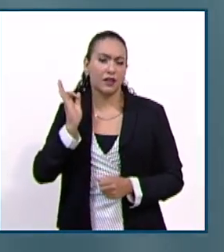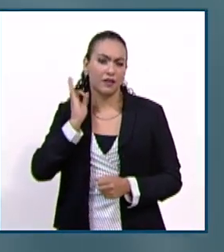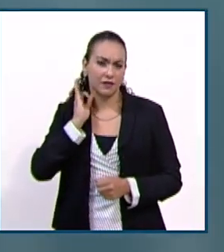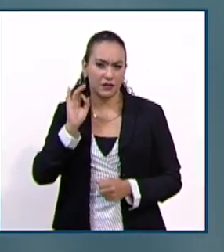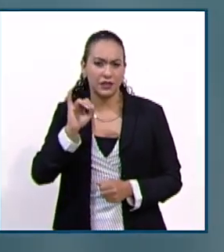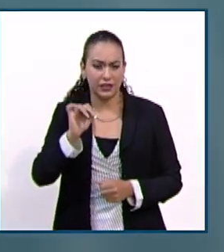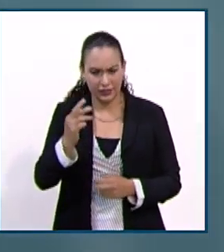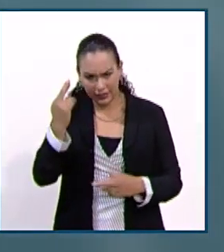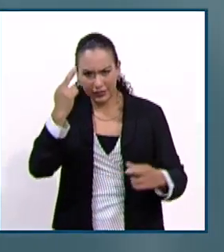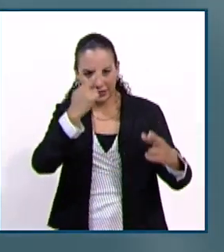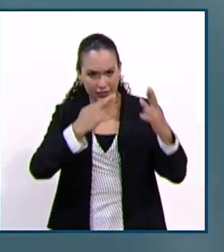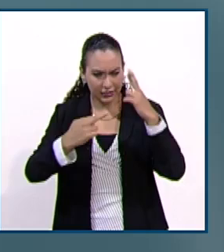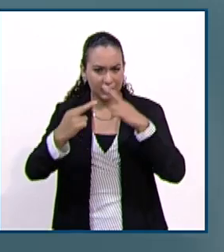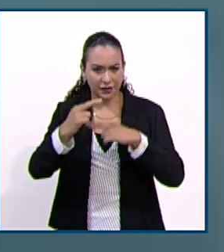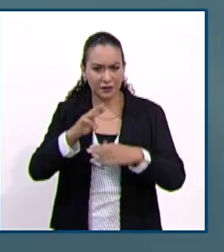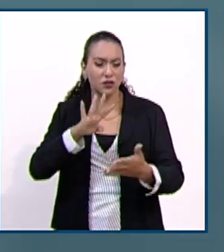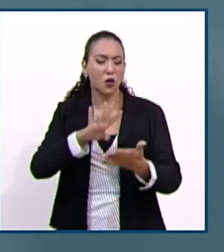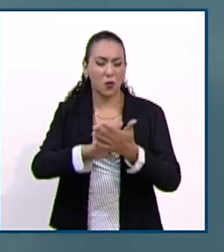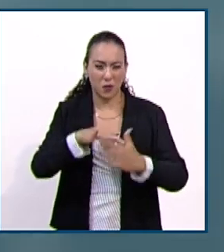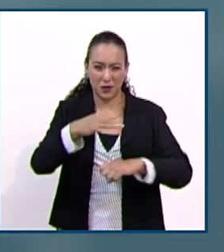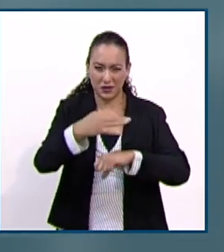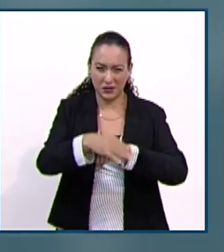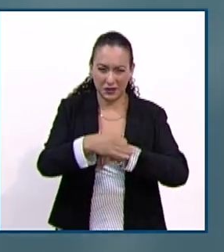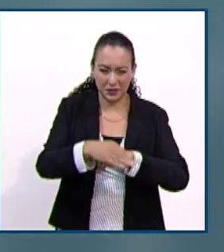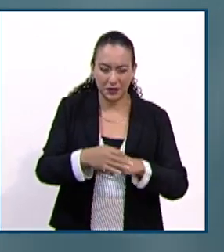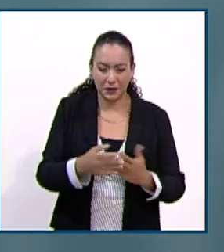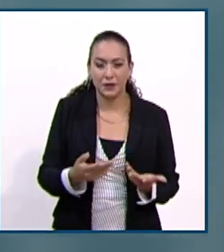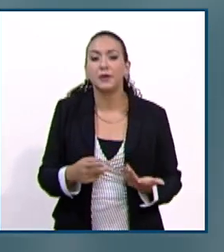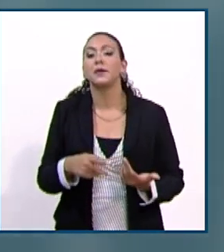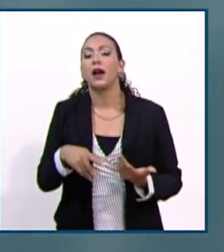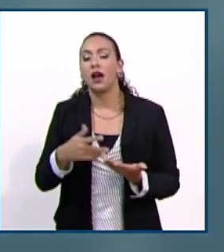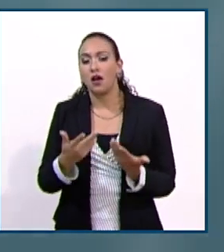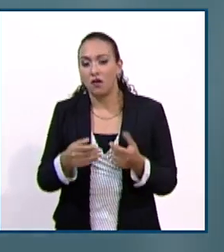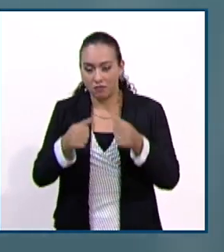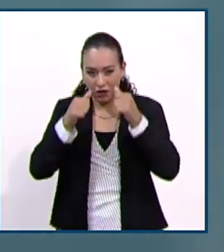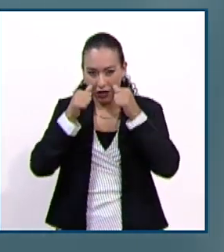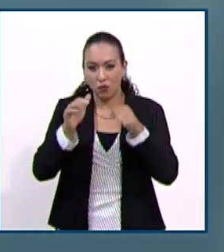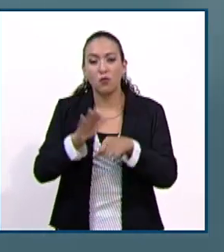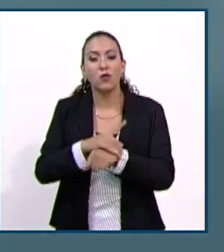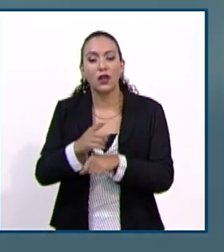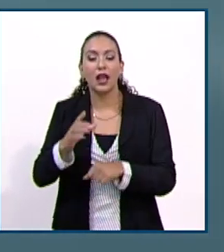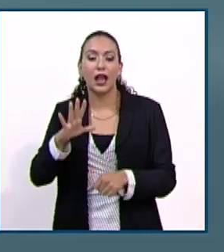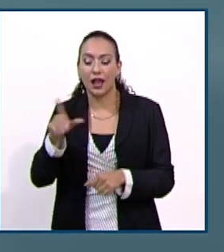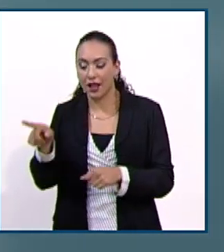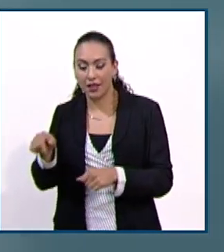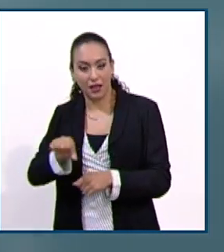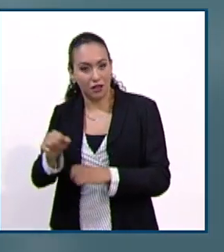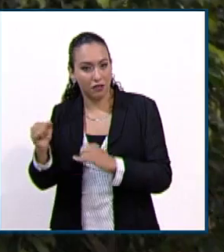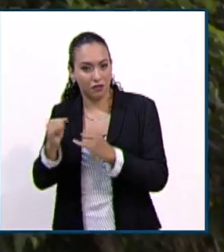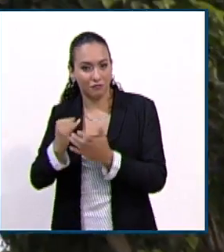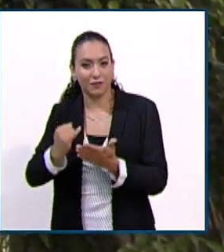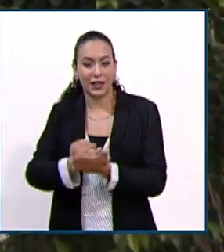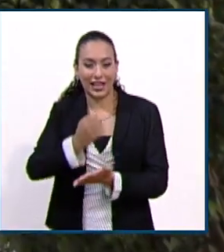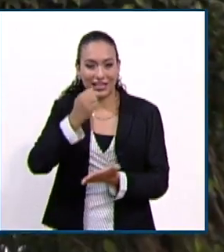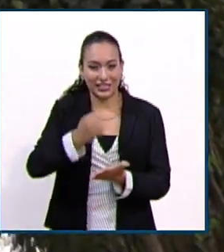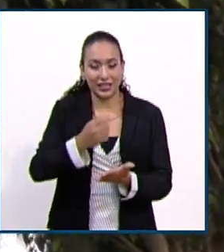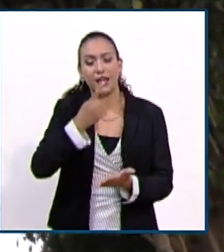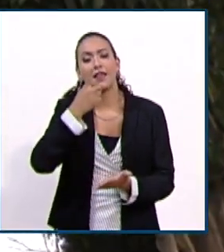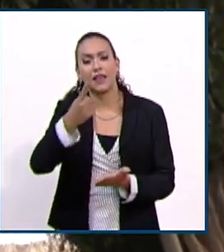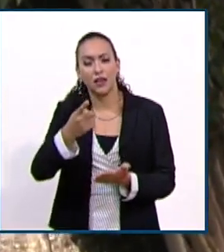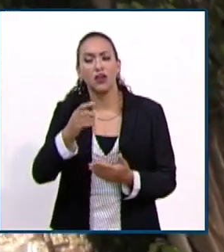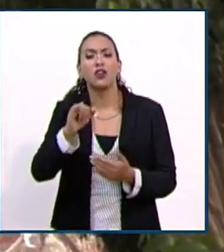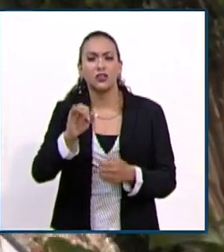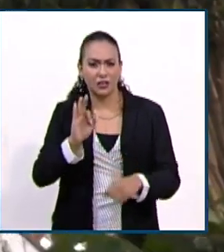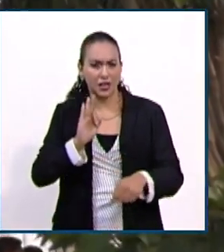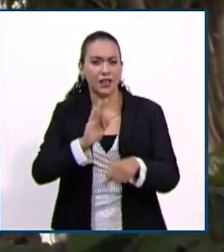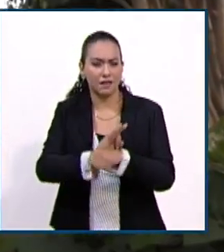de la prisión preventiva en su vertiente justificada, ello en atención a la sentencia del segundo Tribunal de Apelación que había concedido el